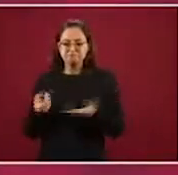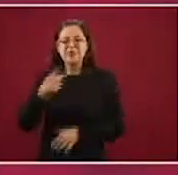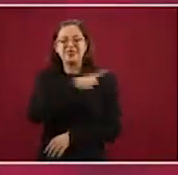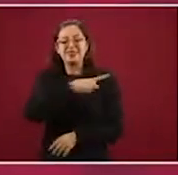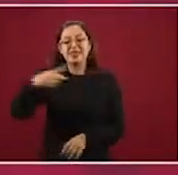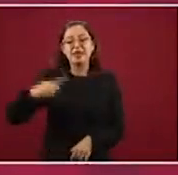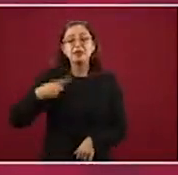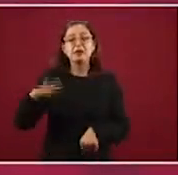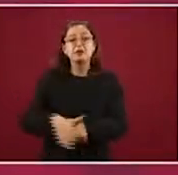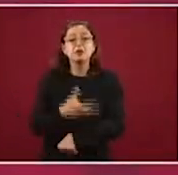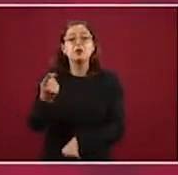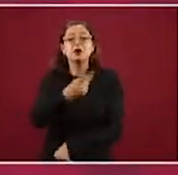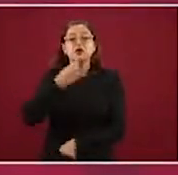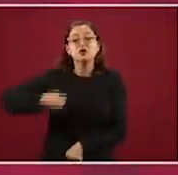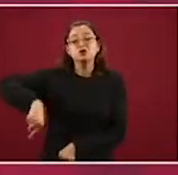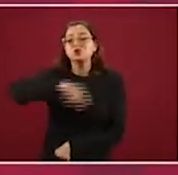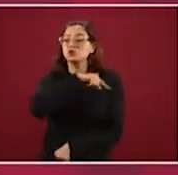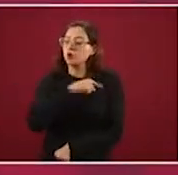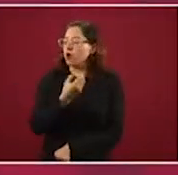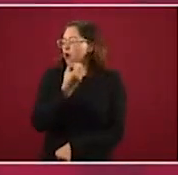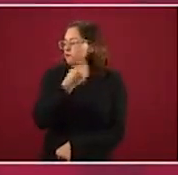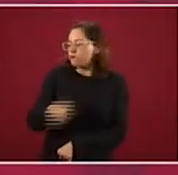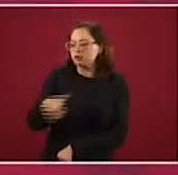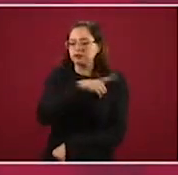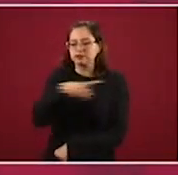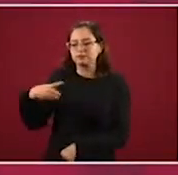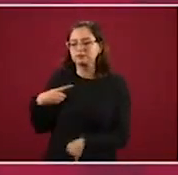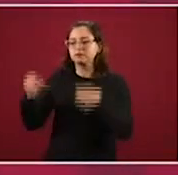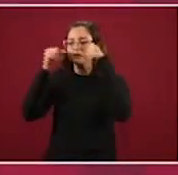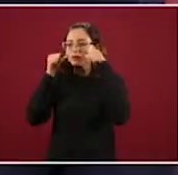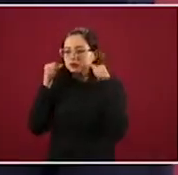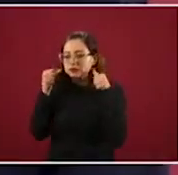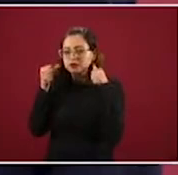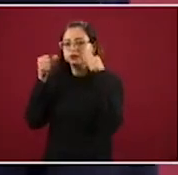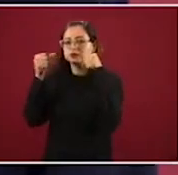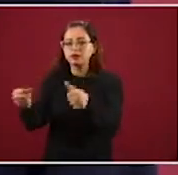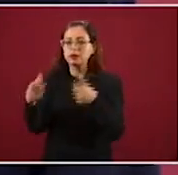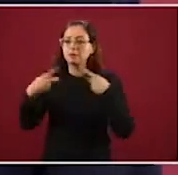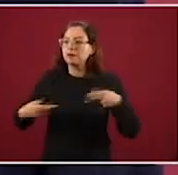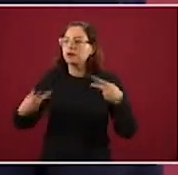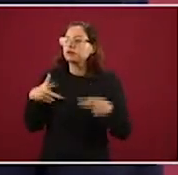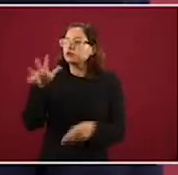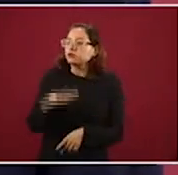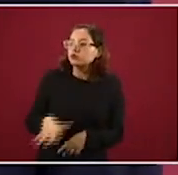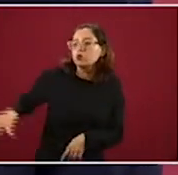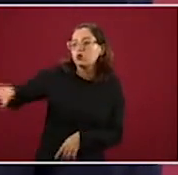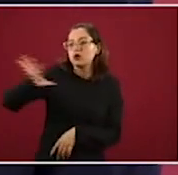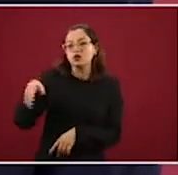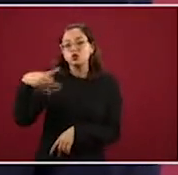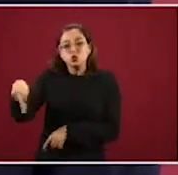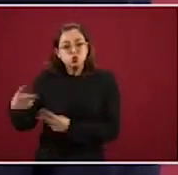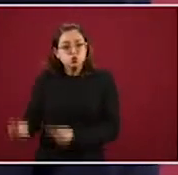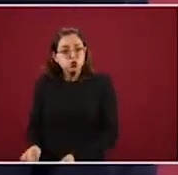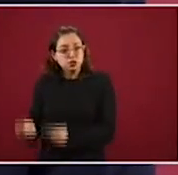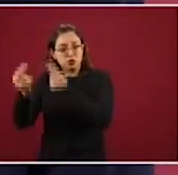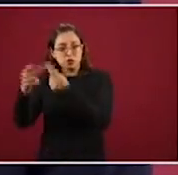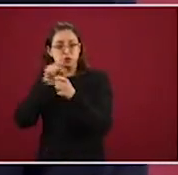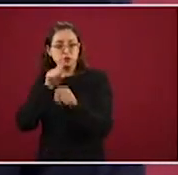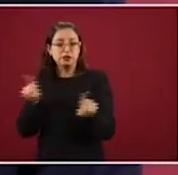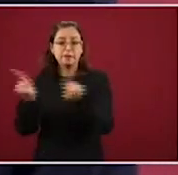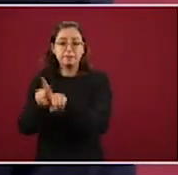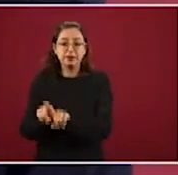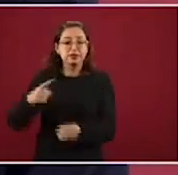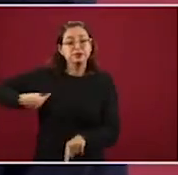nosotros tenemos que ocuparnos de los negocios públicos. O sea, es